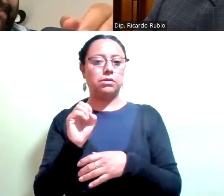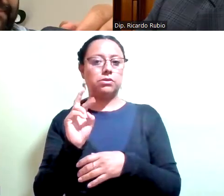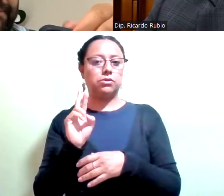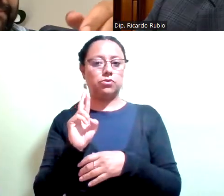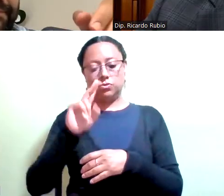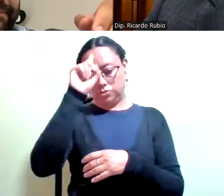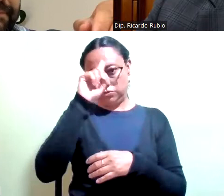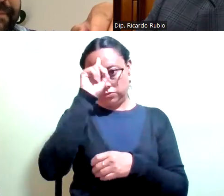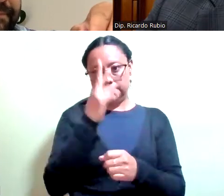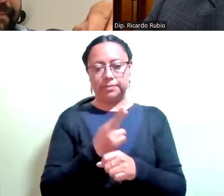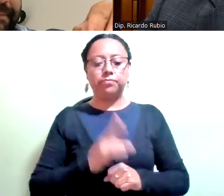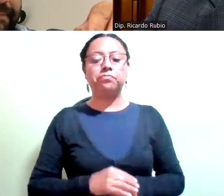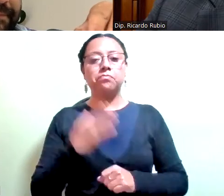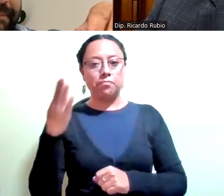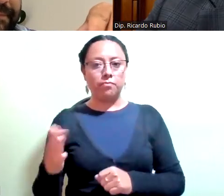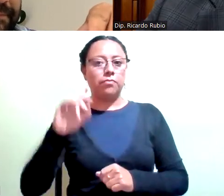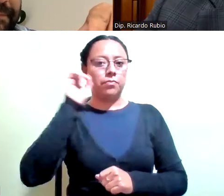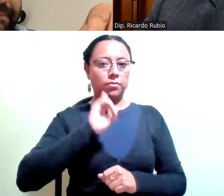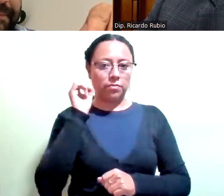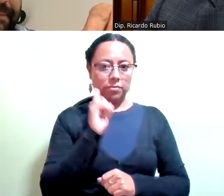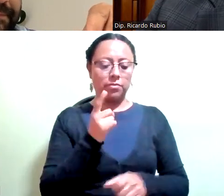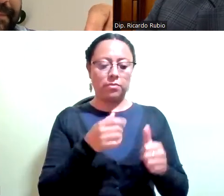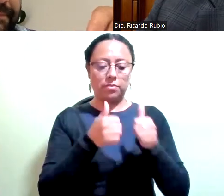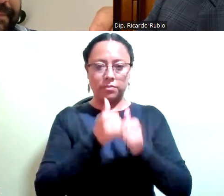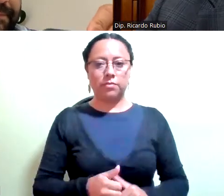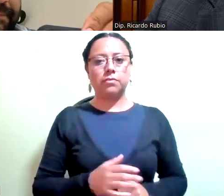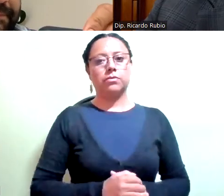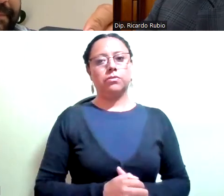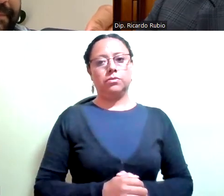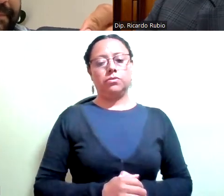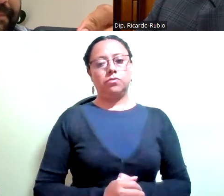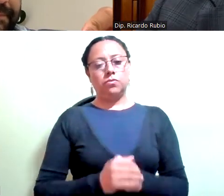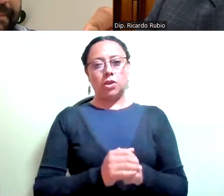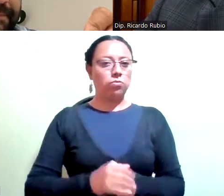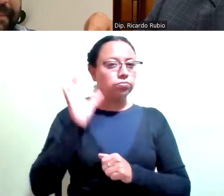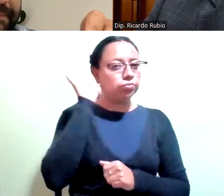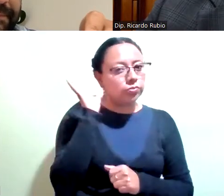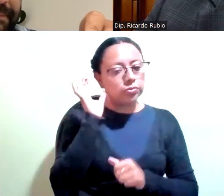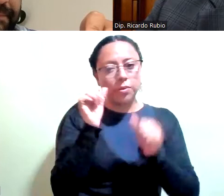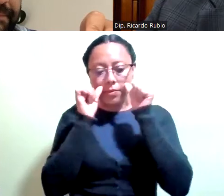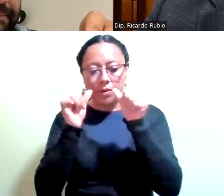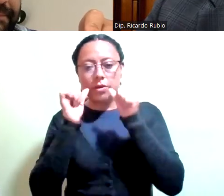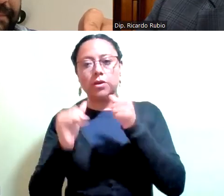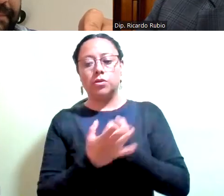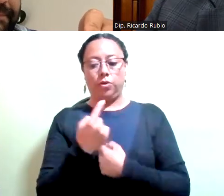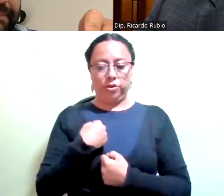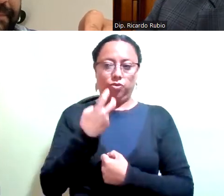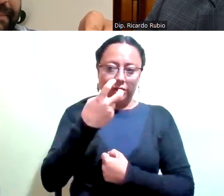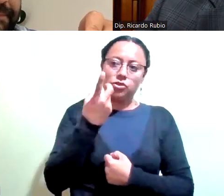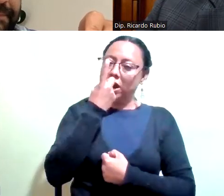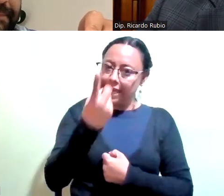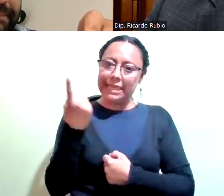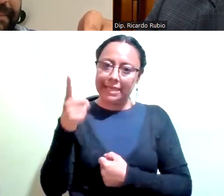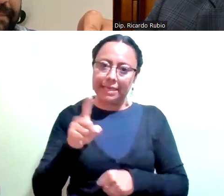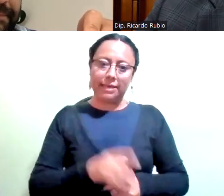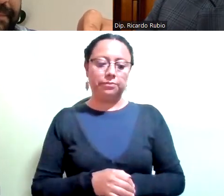estuvo mi asesora Carla Villagrán, ahí estuvo presente en la sesión, escuchando los planteamientos, porque esa fue mi instrucción. Mi instrucción fue: no hagas